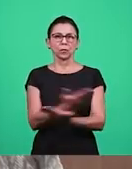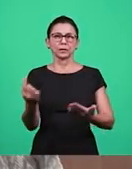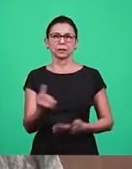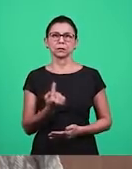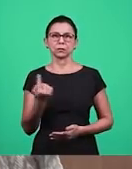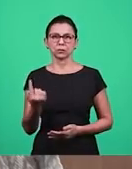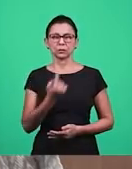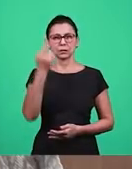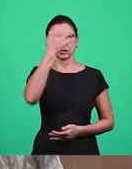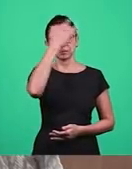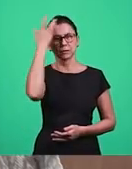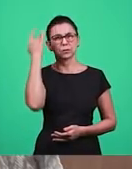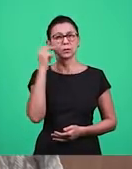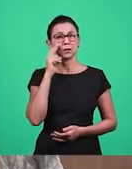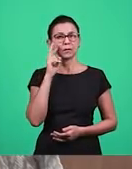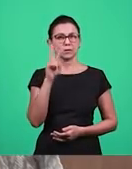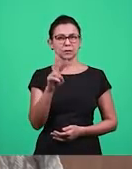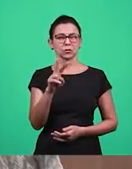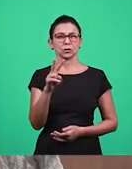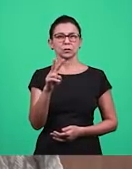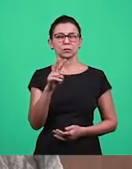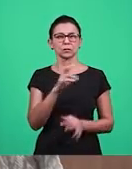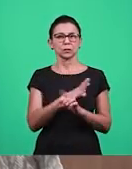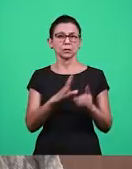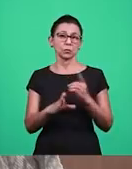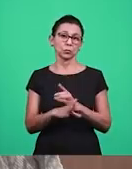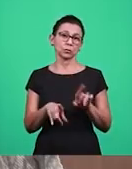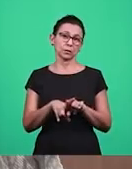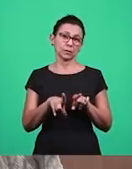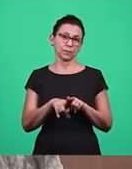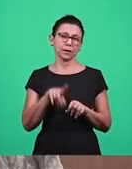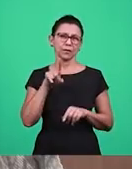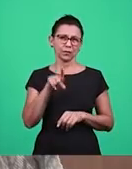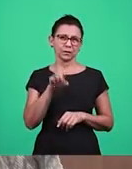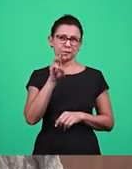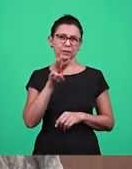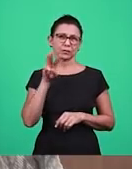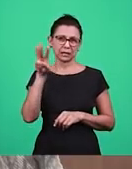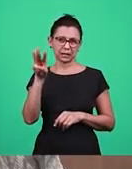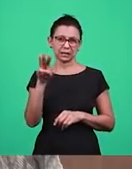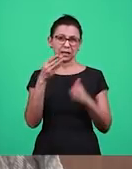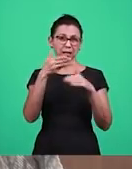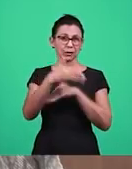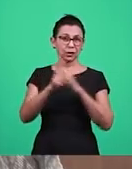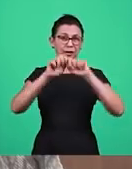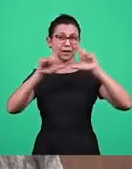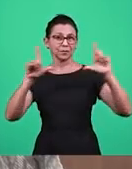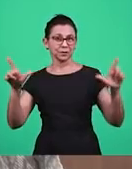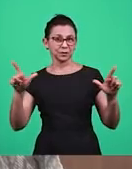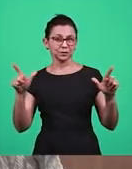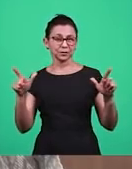Yo quiero saludar a todos los que están con nosotros participando de este culto. Aquellos que aceptaron la